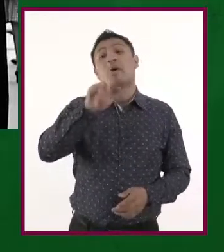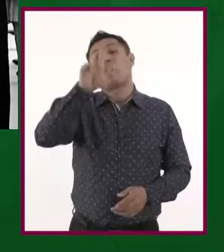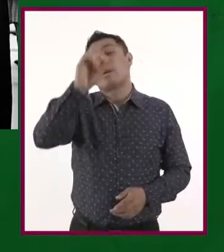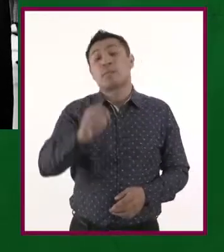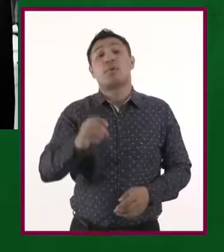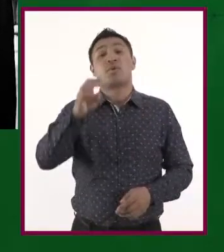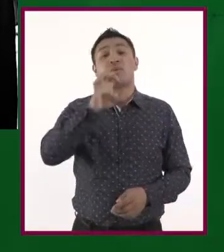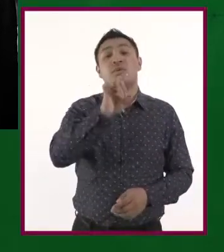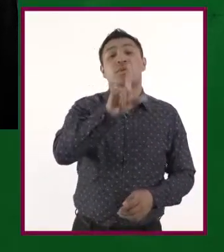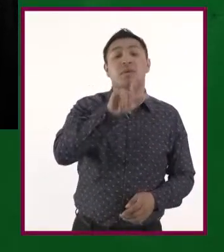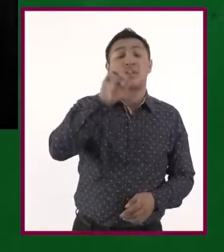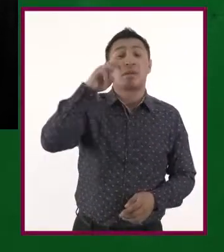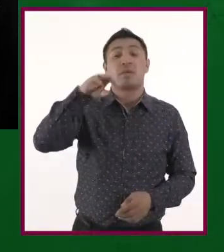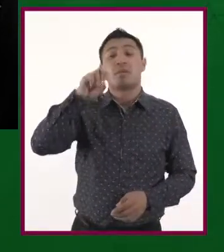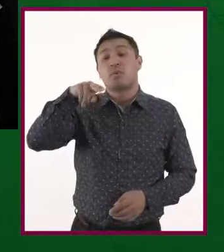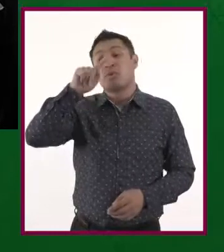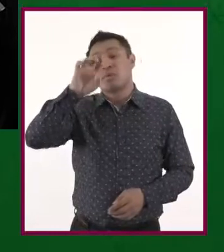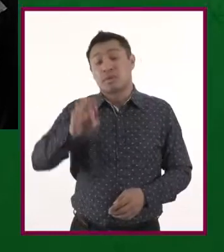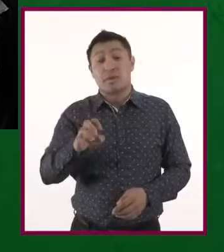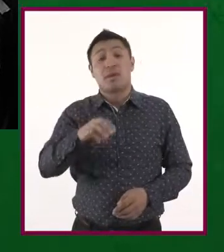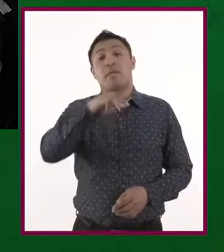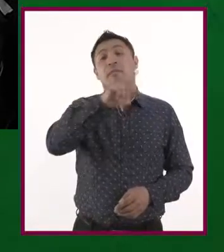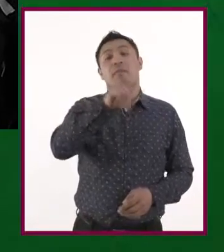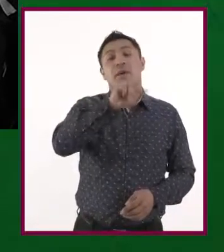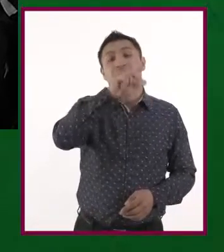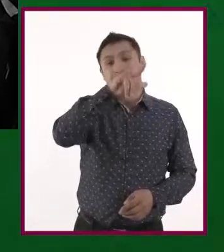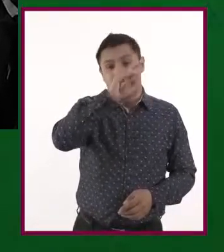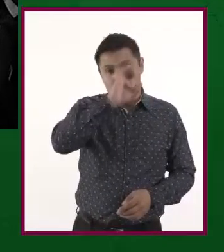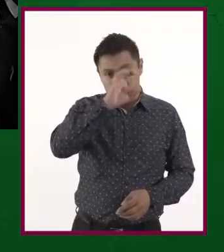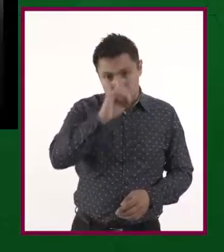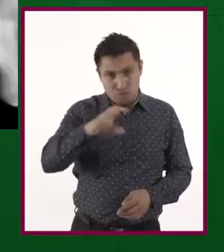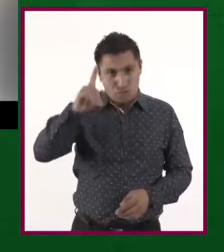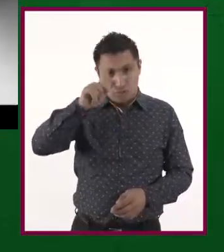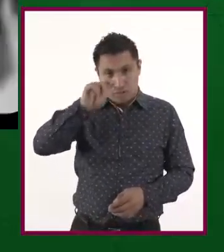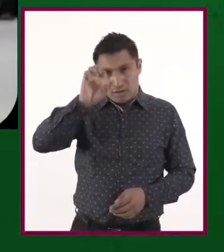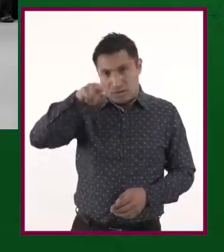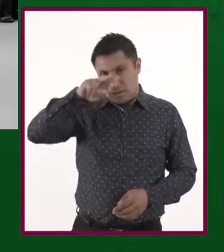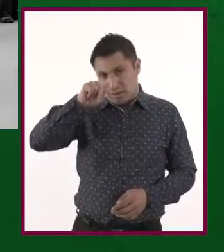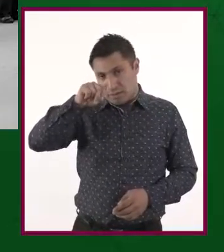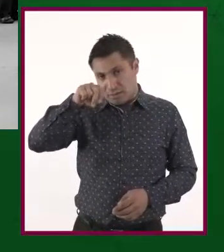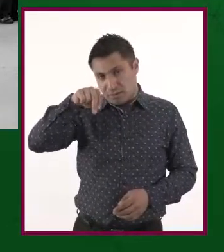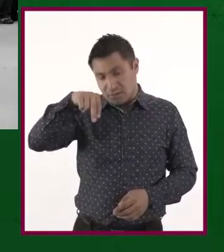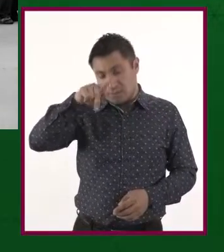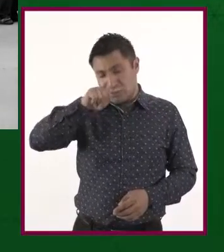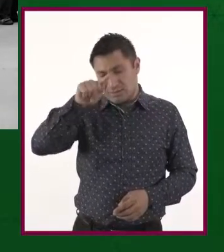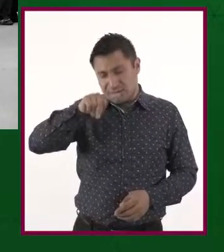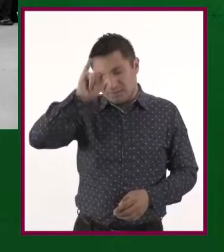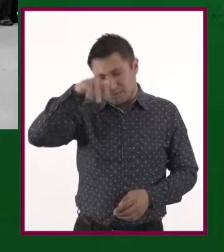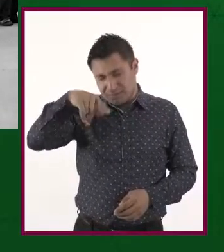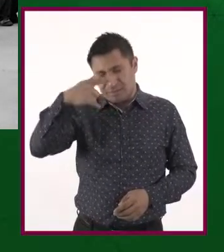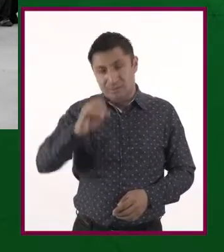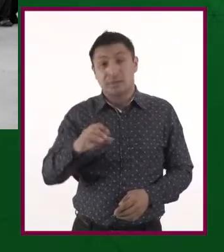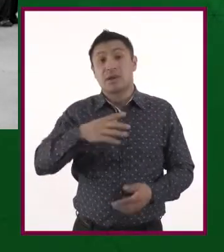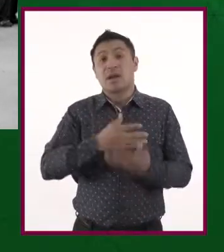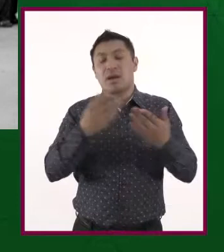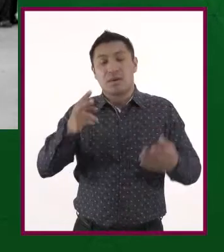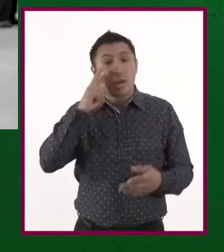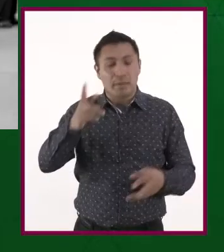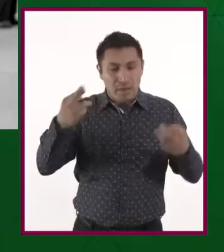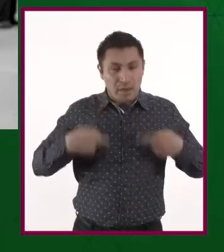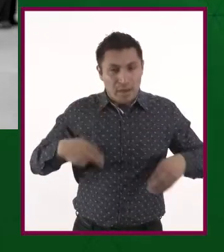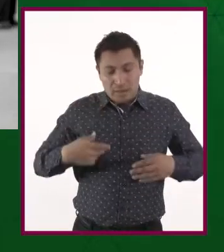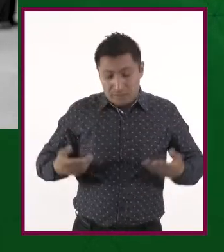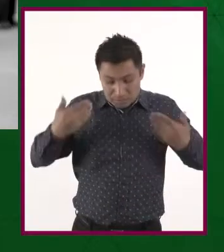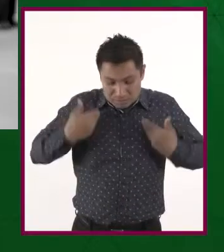Monte, Papalotla, Mazatecoxco y Tenancingo? Ahora ve algunos elementos de su vestuario plasmados